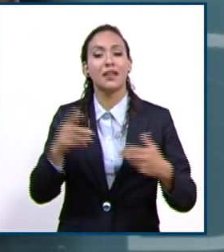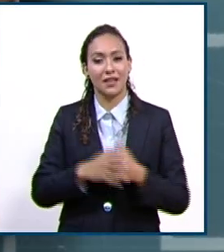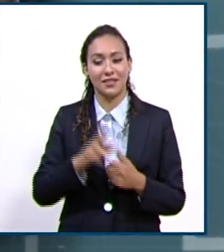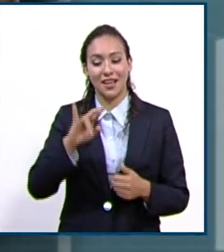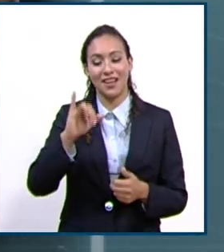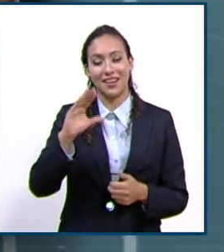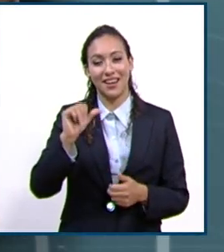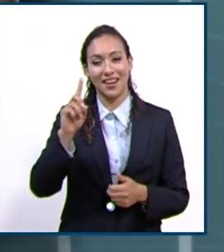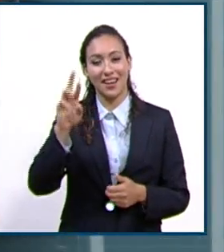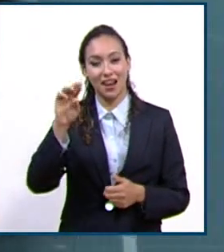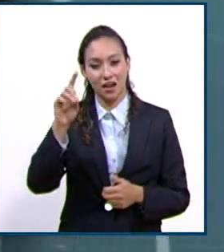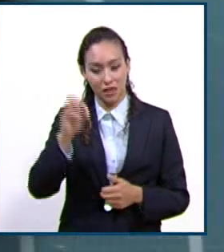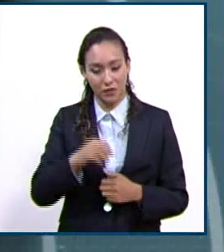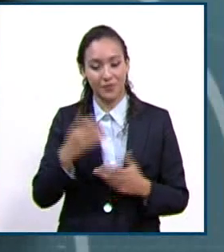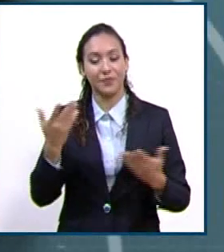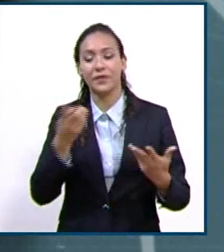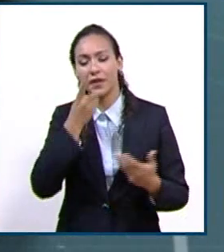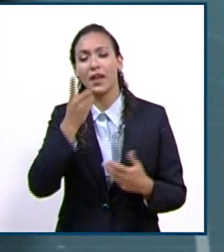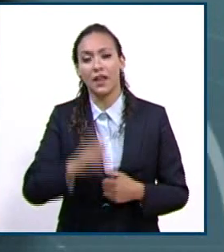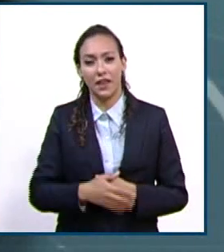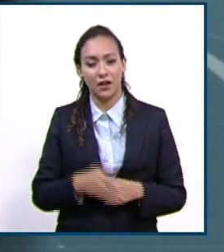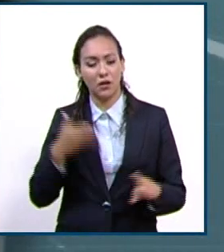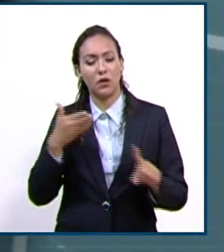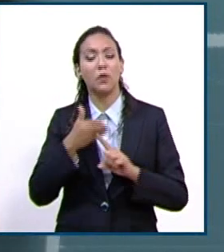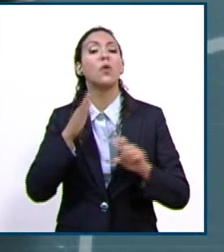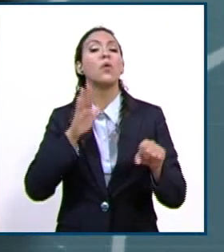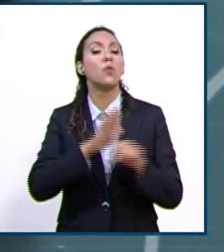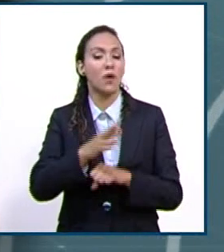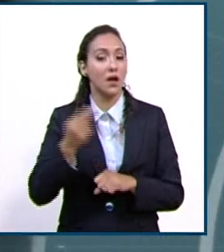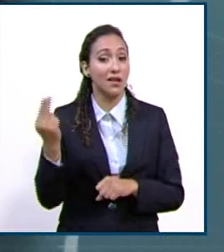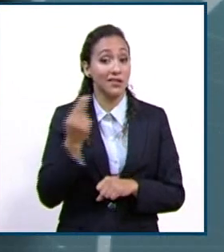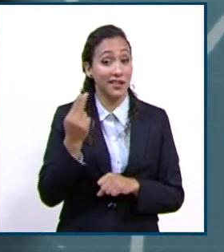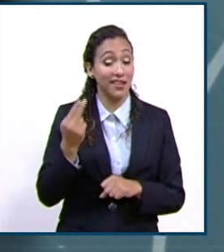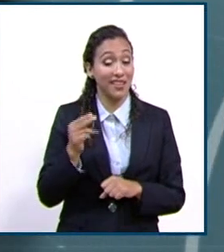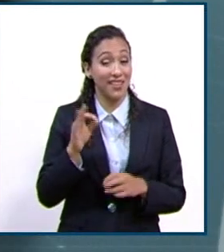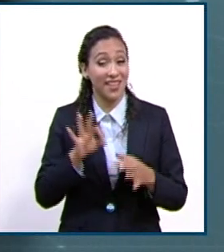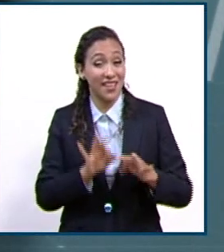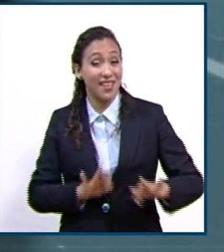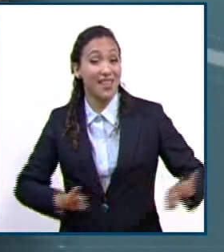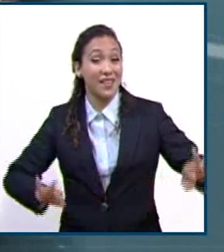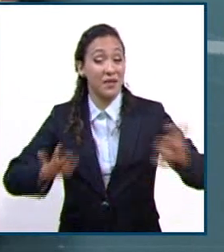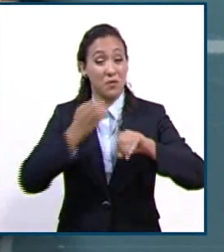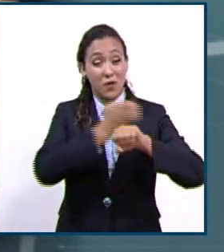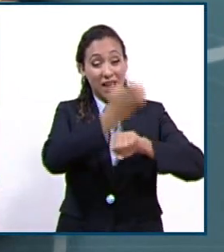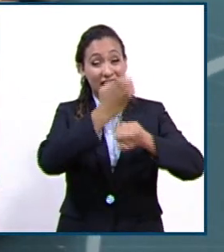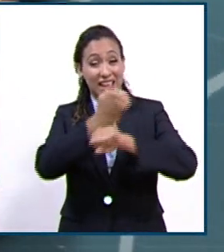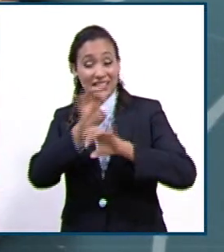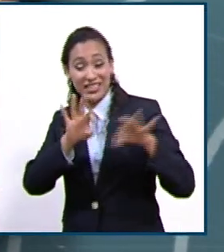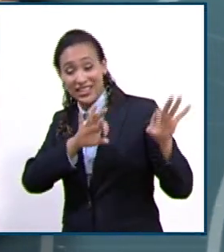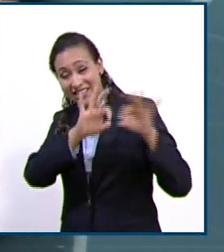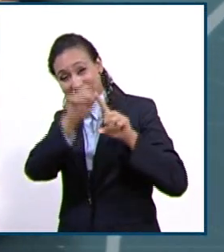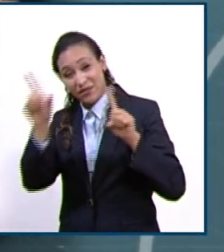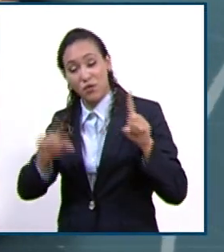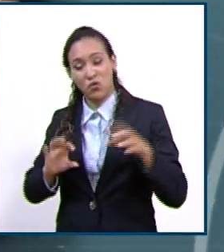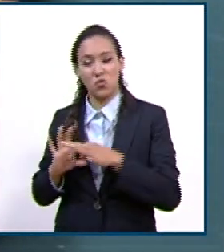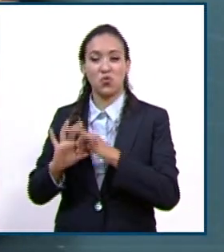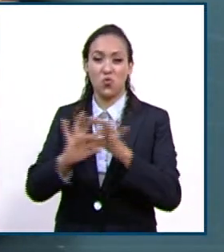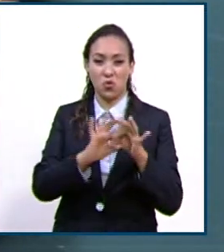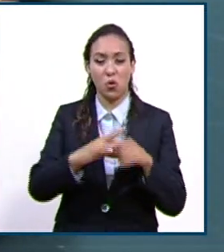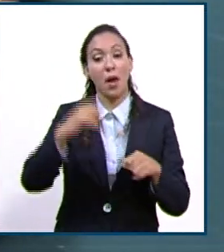Sodi Cuellar, enfatizó la importancia de fortalecer el federalismo y el papel de los estados en la solución de sus